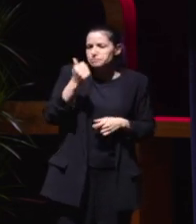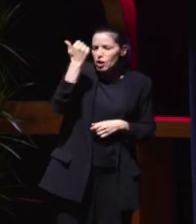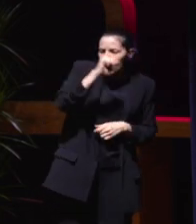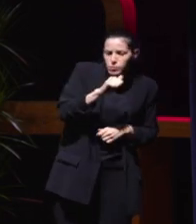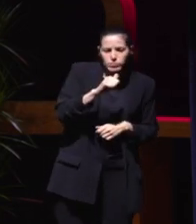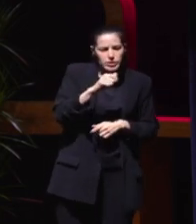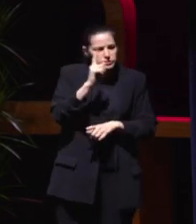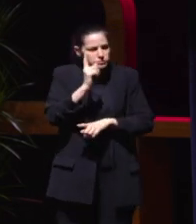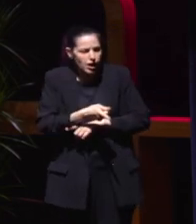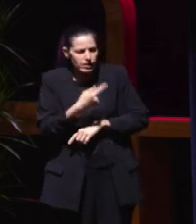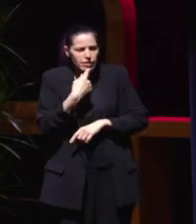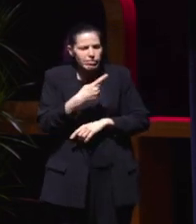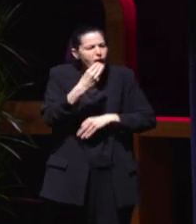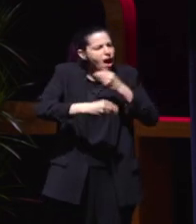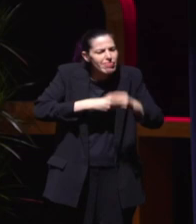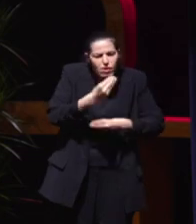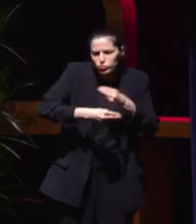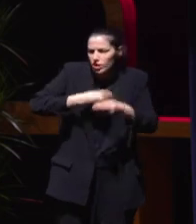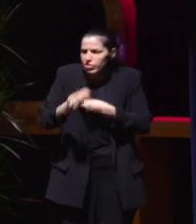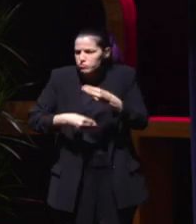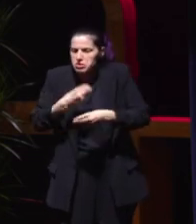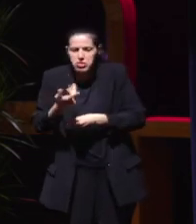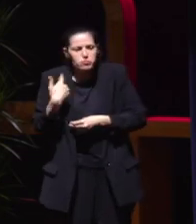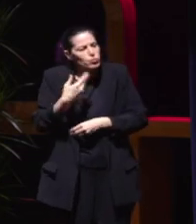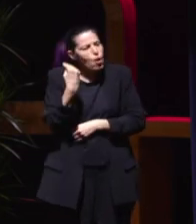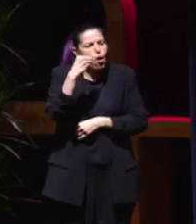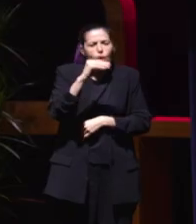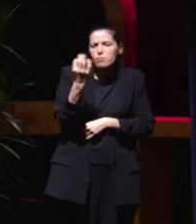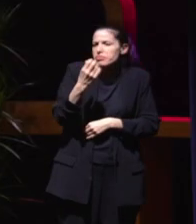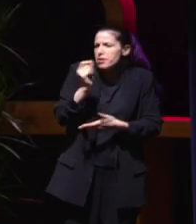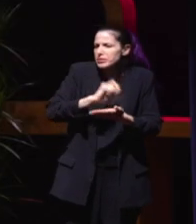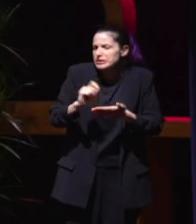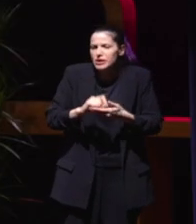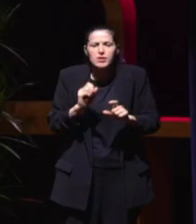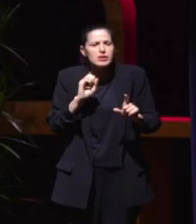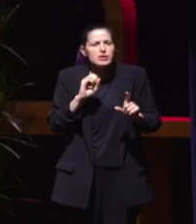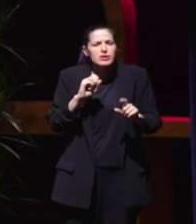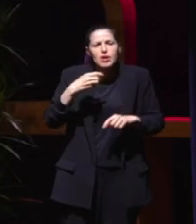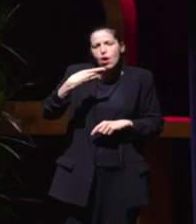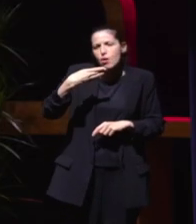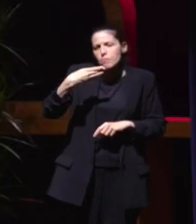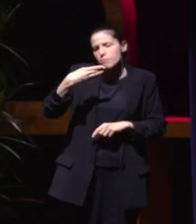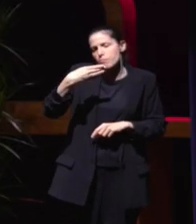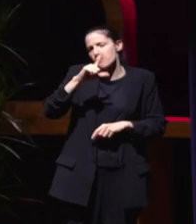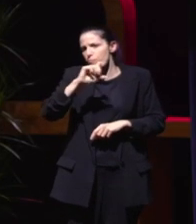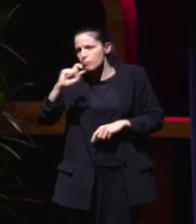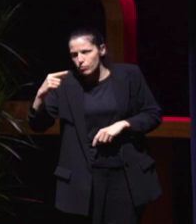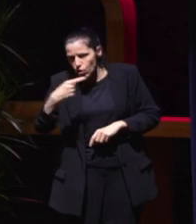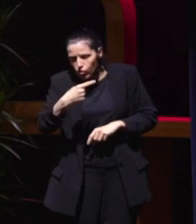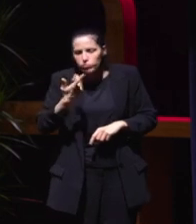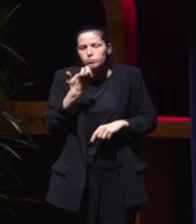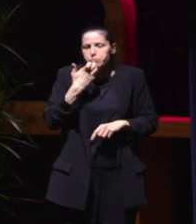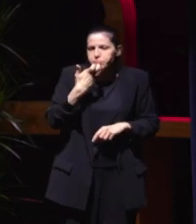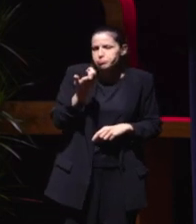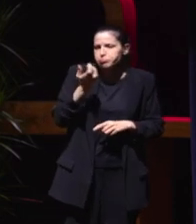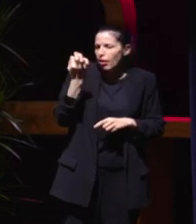internet bueno que se pongan todos los chiquillos a escribir que se pongan a escribir cosas en los blogs Y entonces a los chiquillos Pues yo